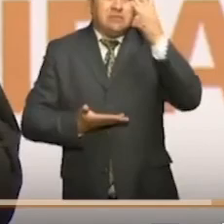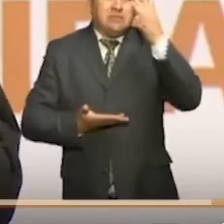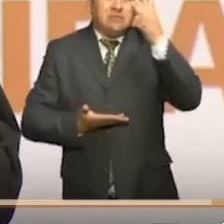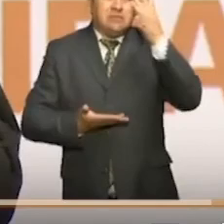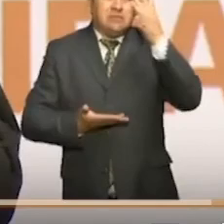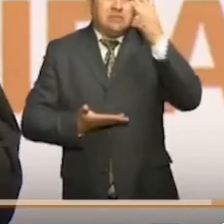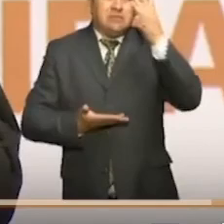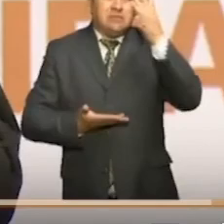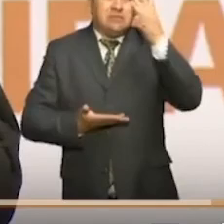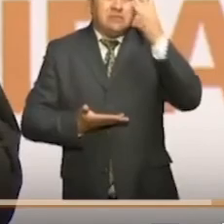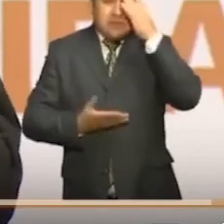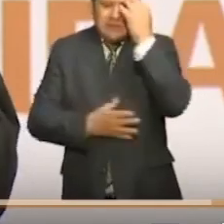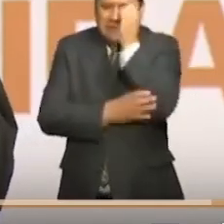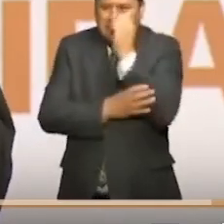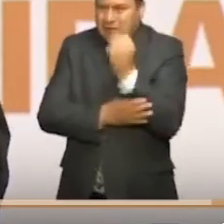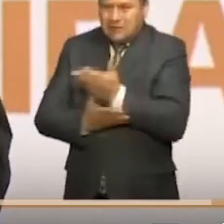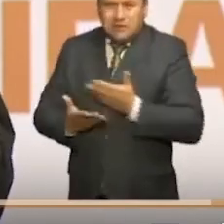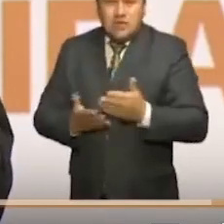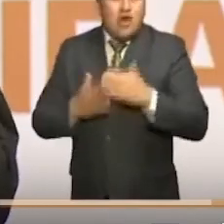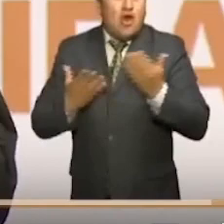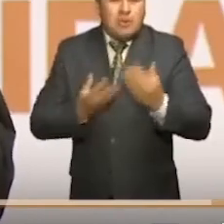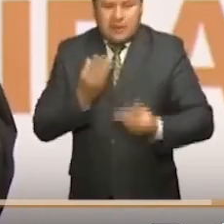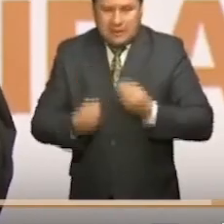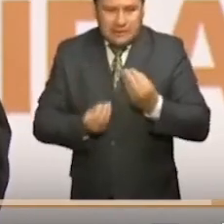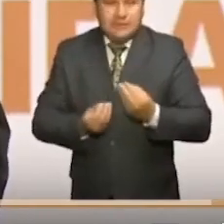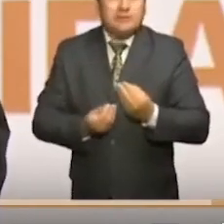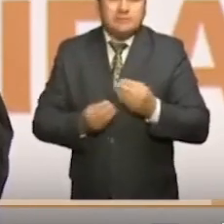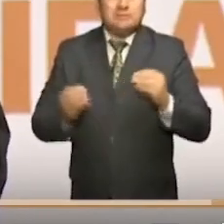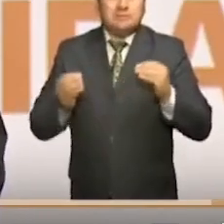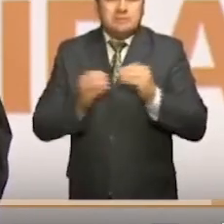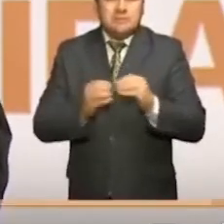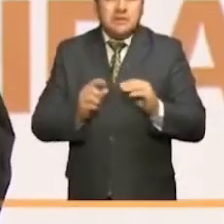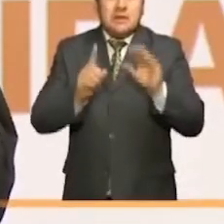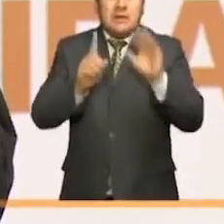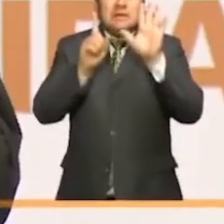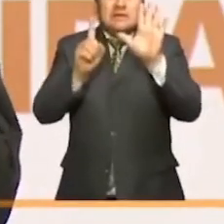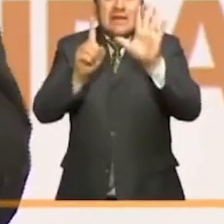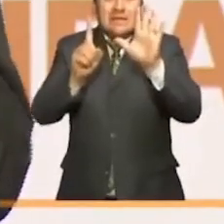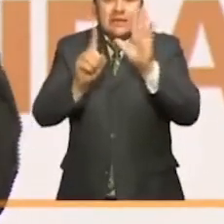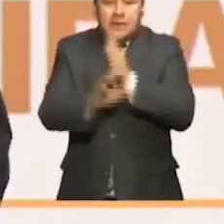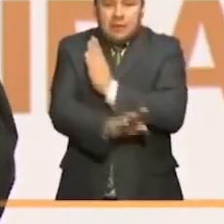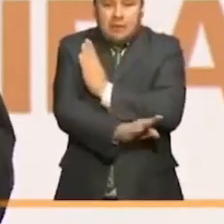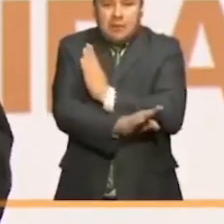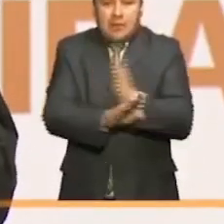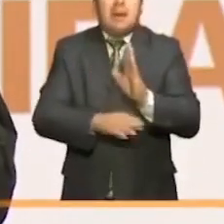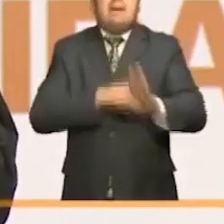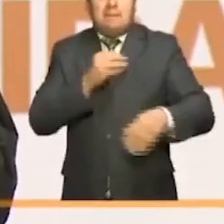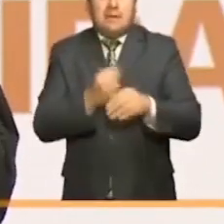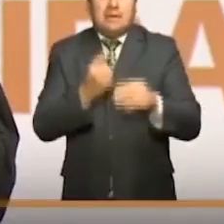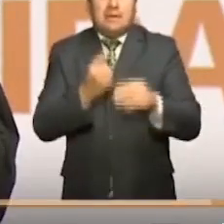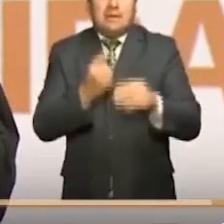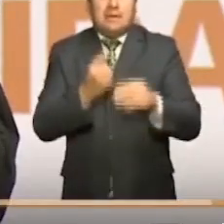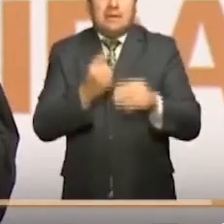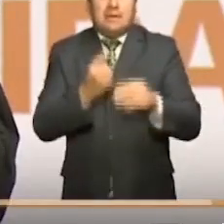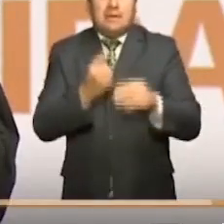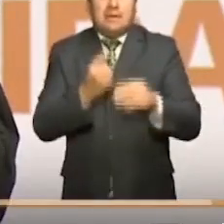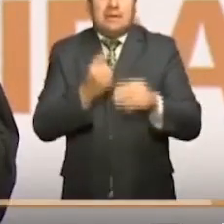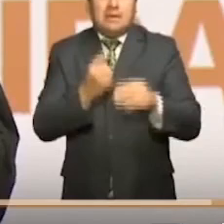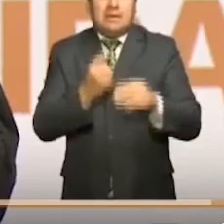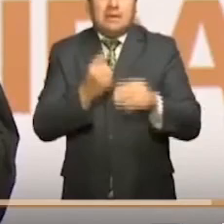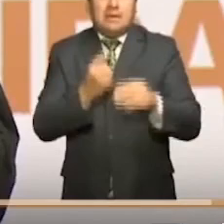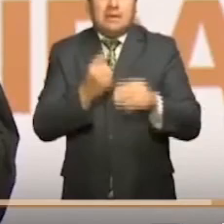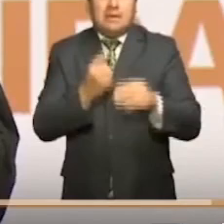va a poder responder el estado vamos a cómo lo vamos a hacer vamos a destinar más de 6 billones de pesos adicionales a los que tenemos algún sistema